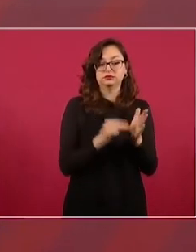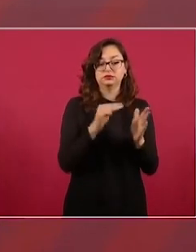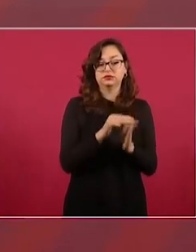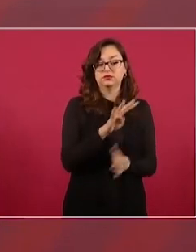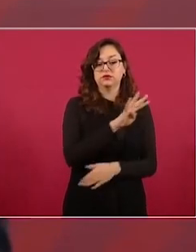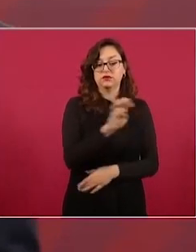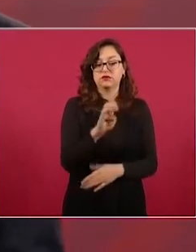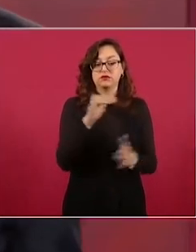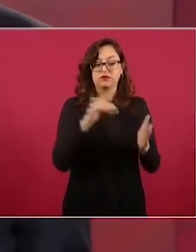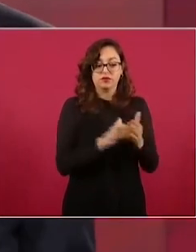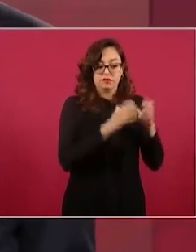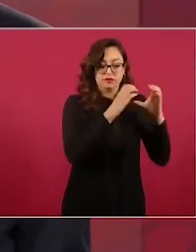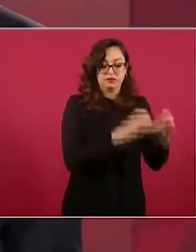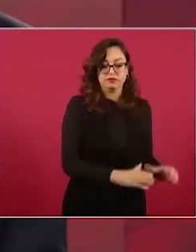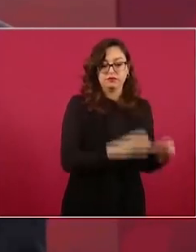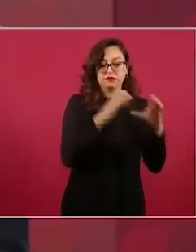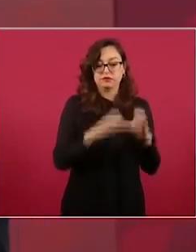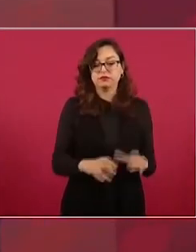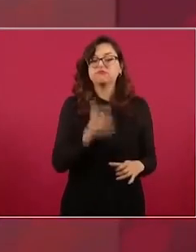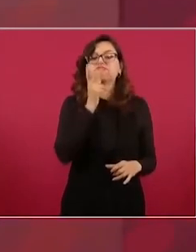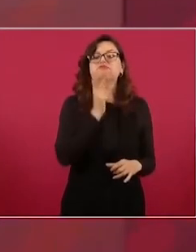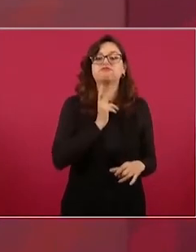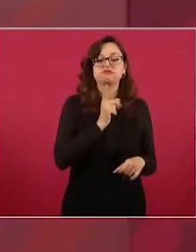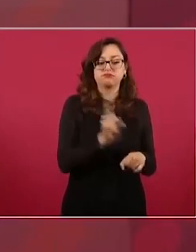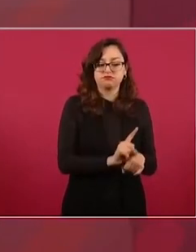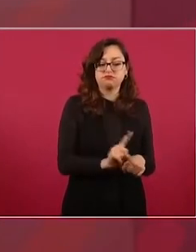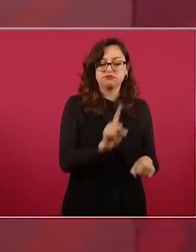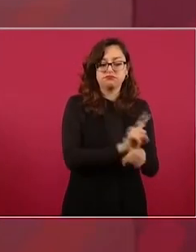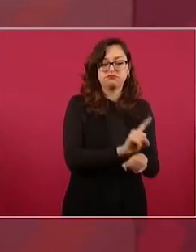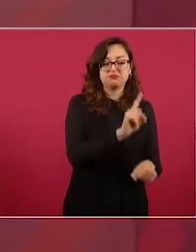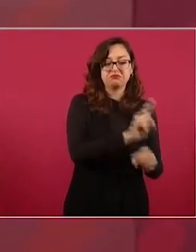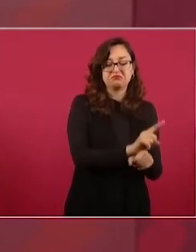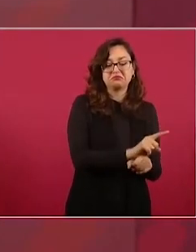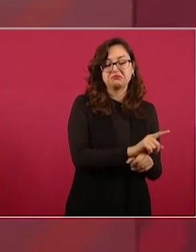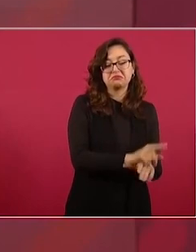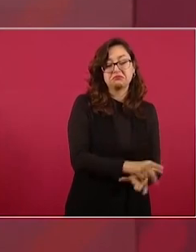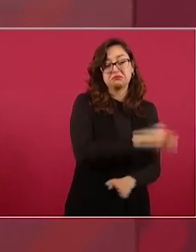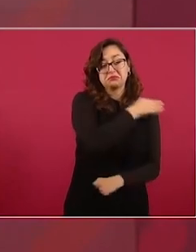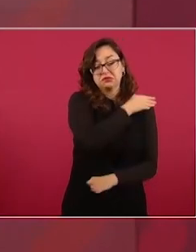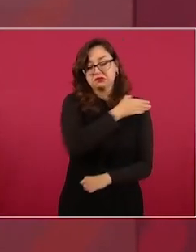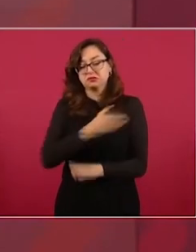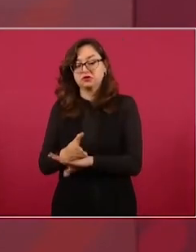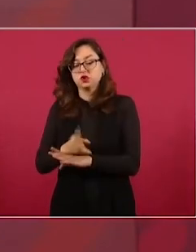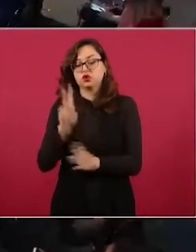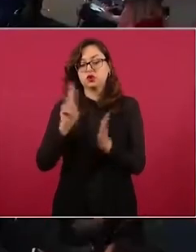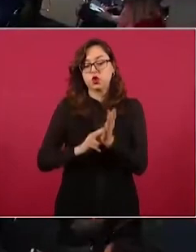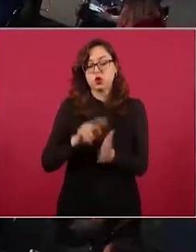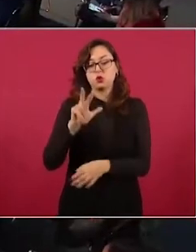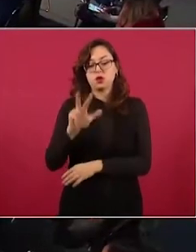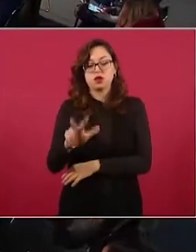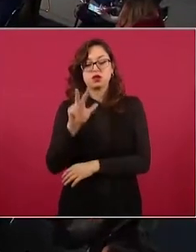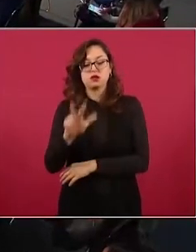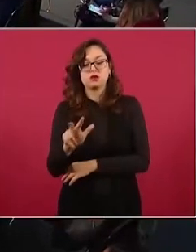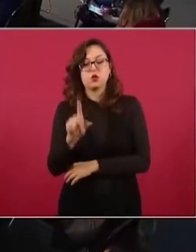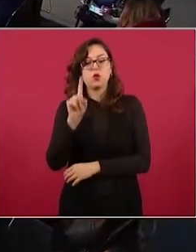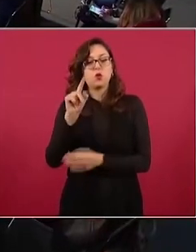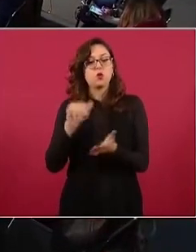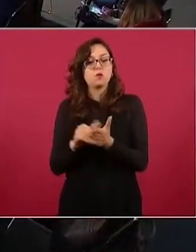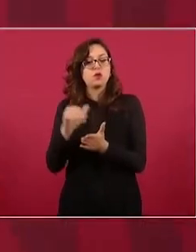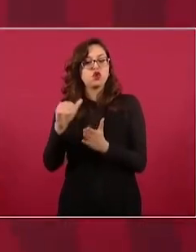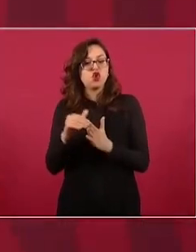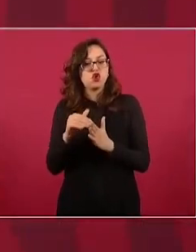3,400,000 barriles en 2004 a 1,700,000 en 2018.